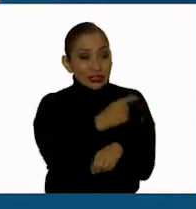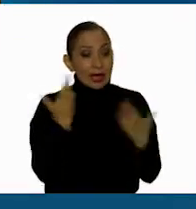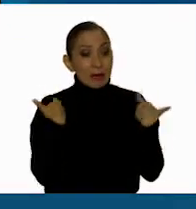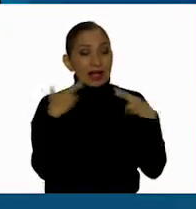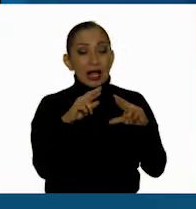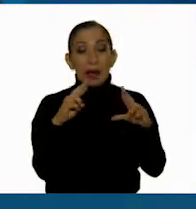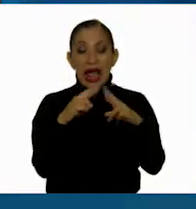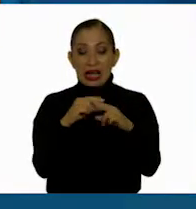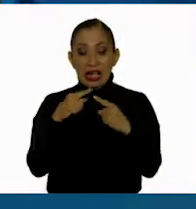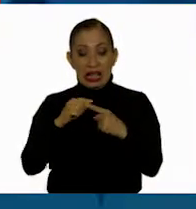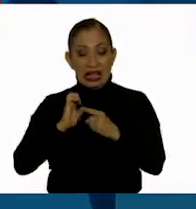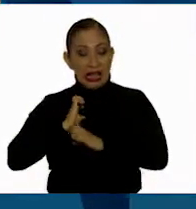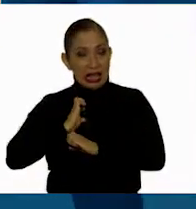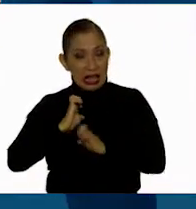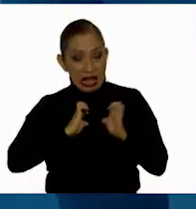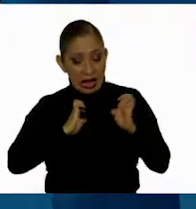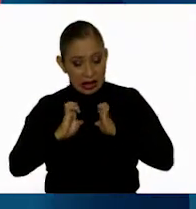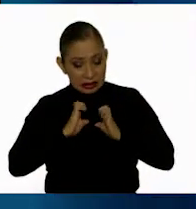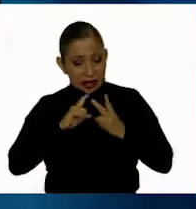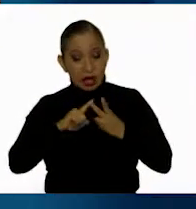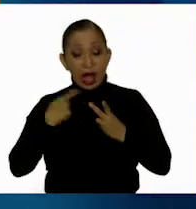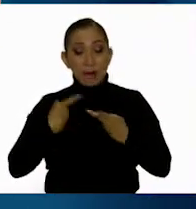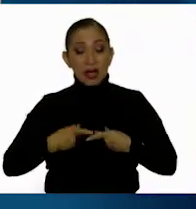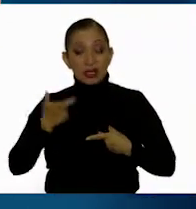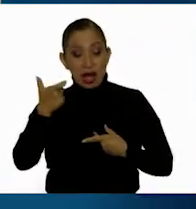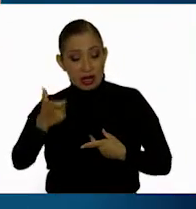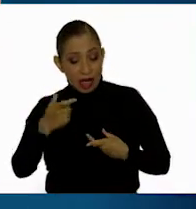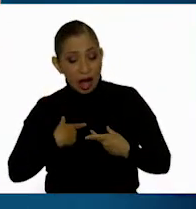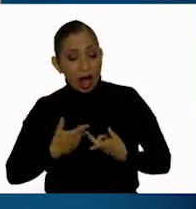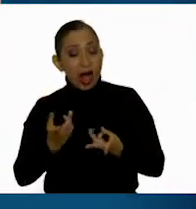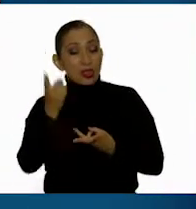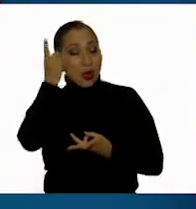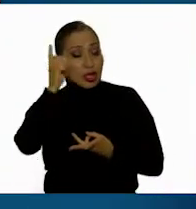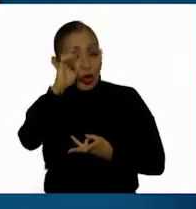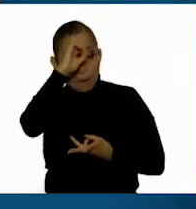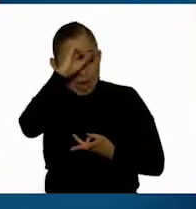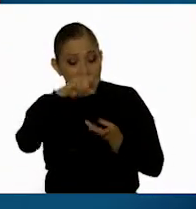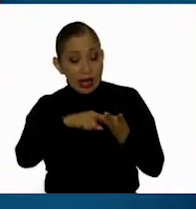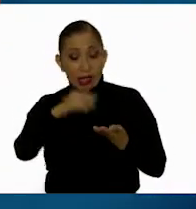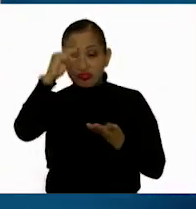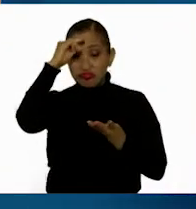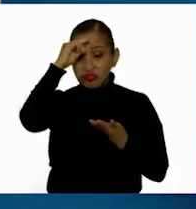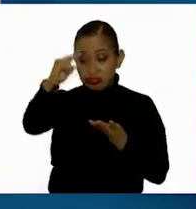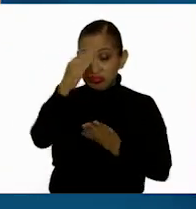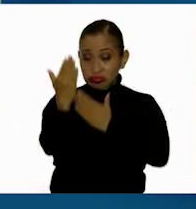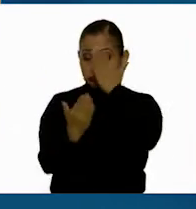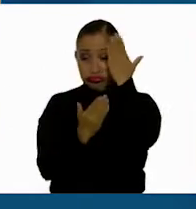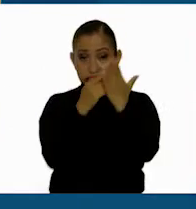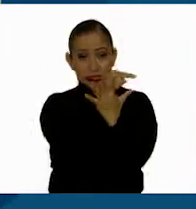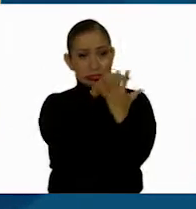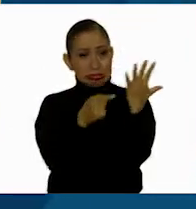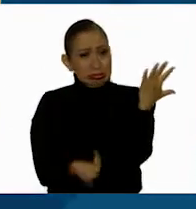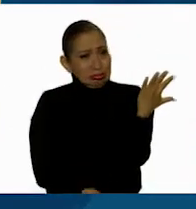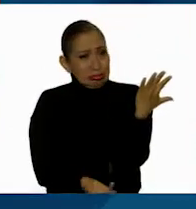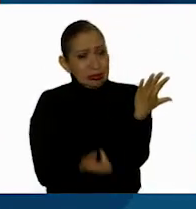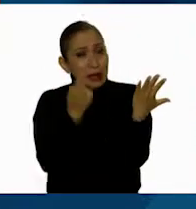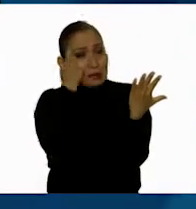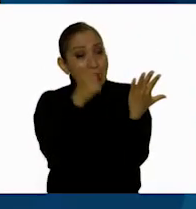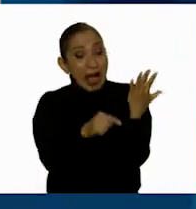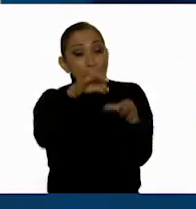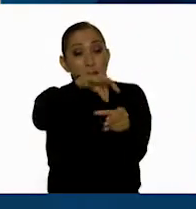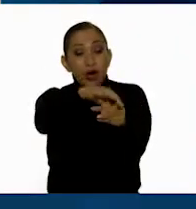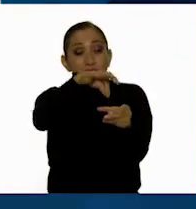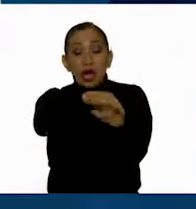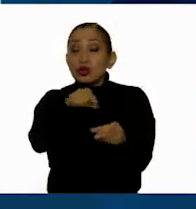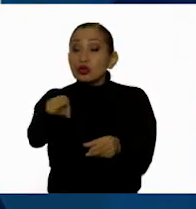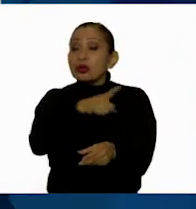clero, al ejército, los terratenientes, los dueños de las minas, los intelectuales y letrados. Para votar era necesario